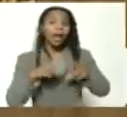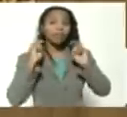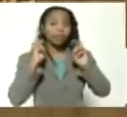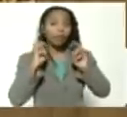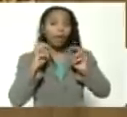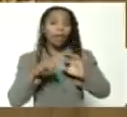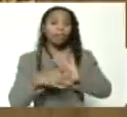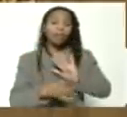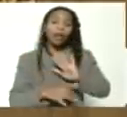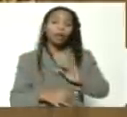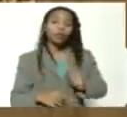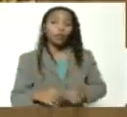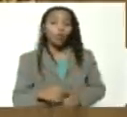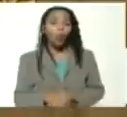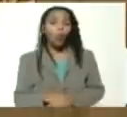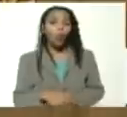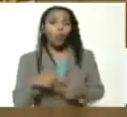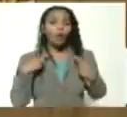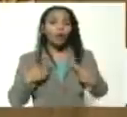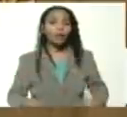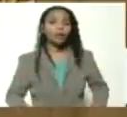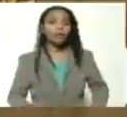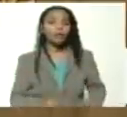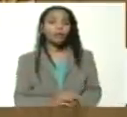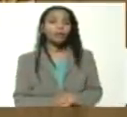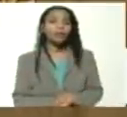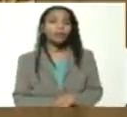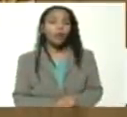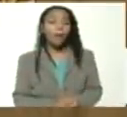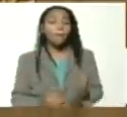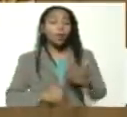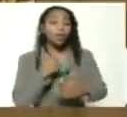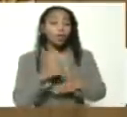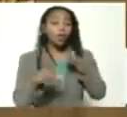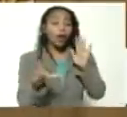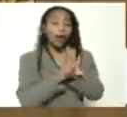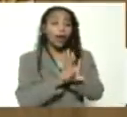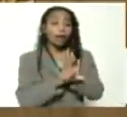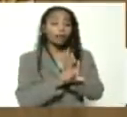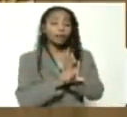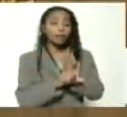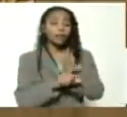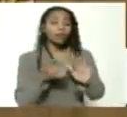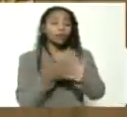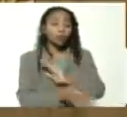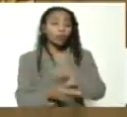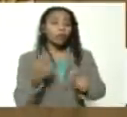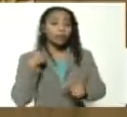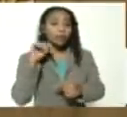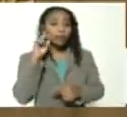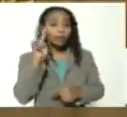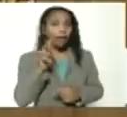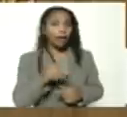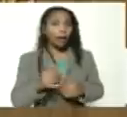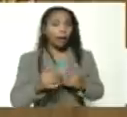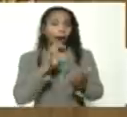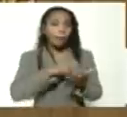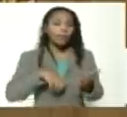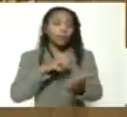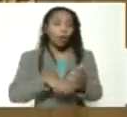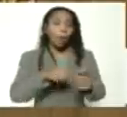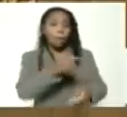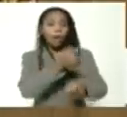humanos. Proyecto de ley para sancionar delitos cometidos a campesinos, pescadores e indígenas